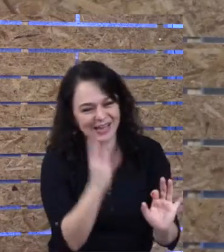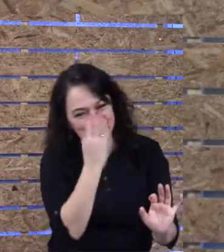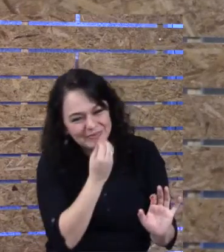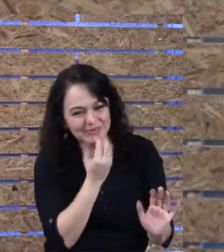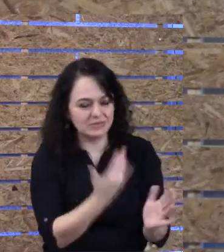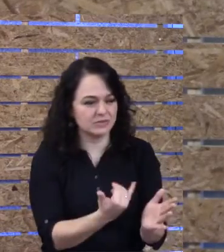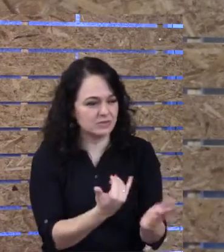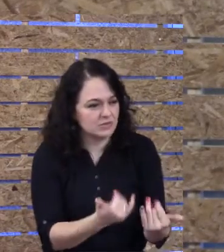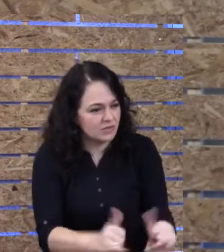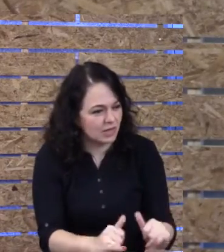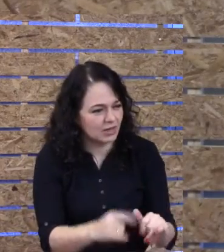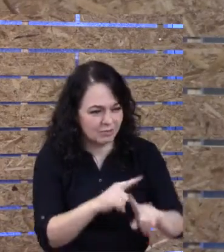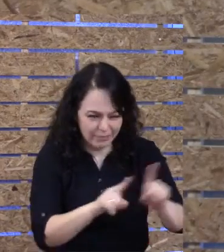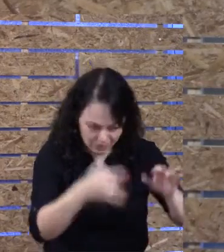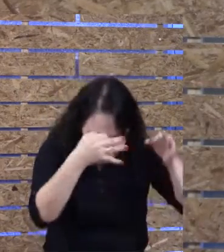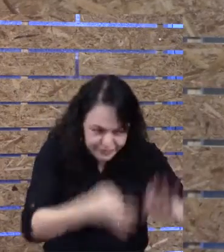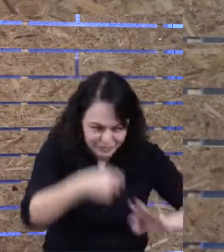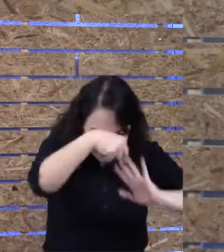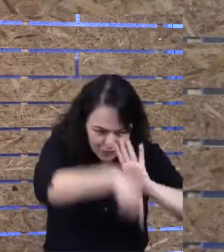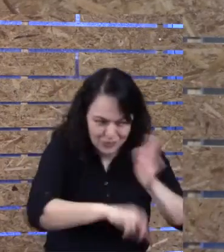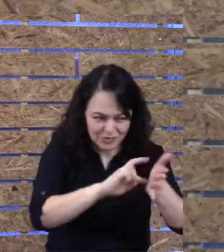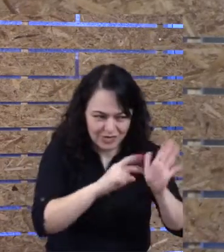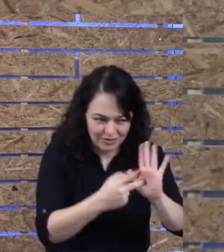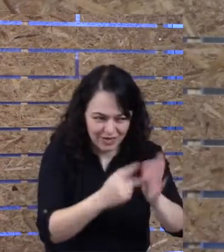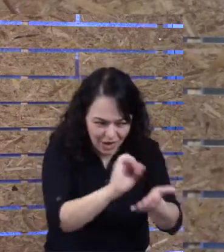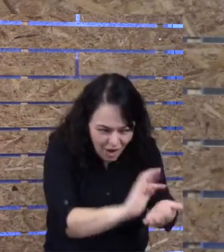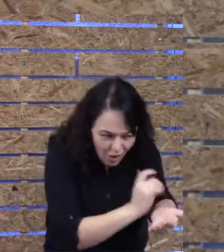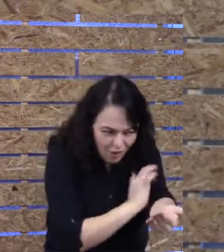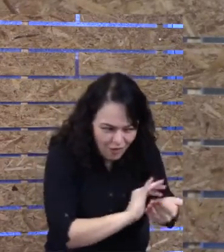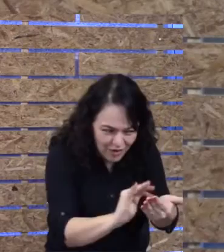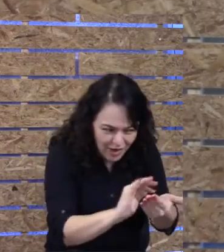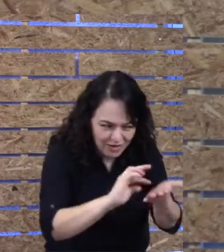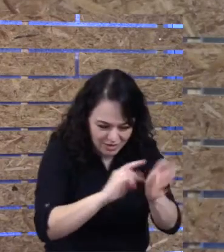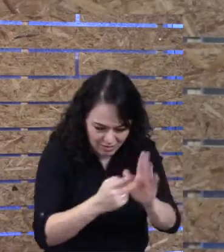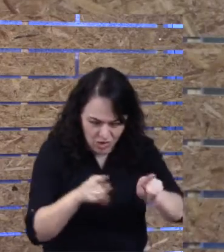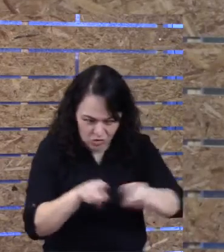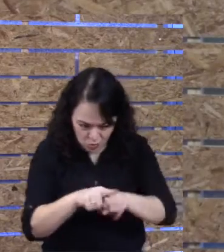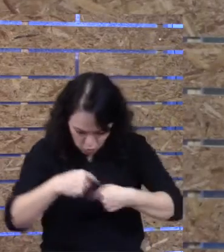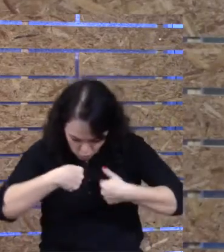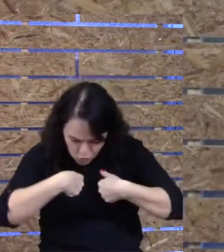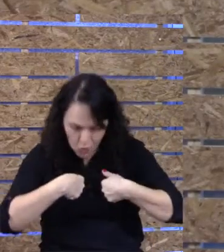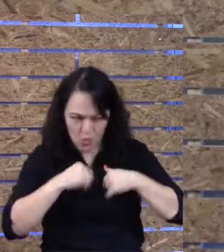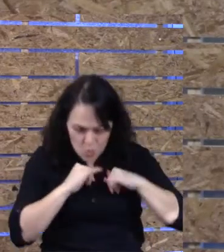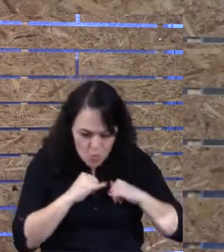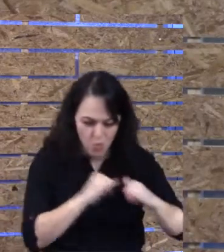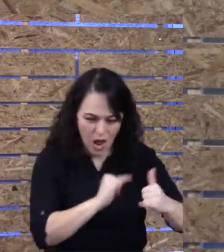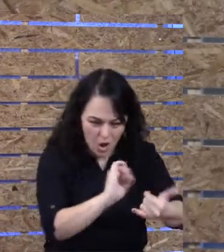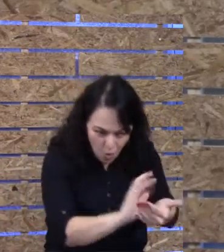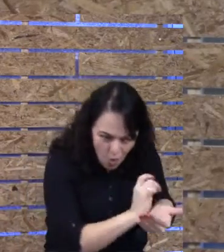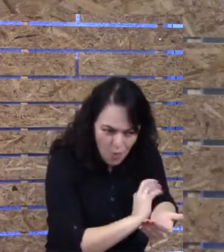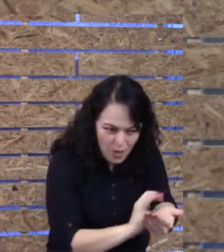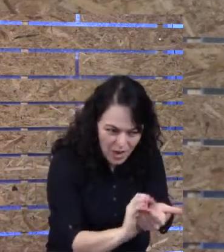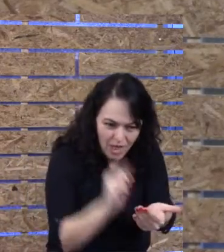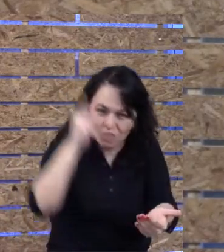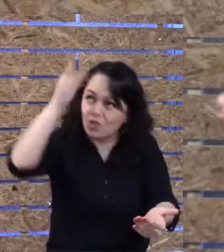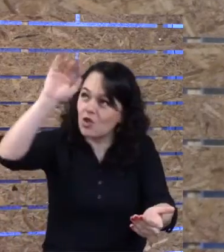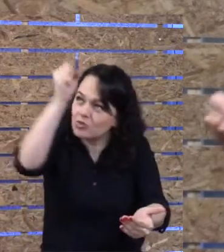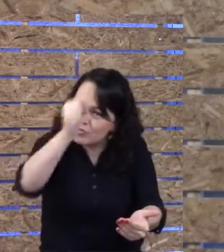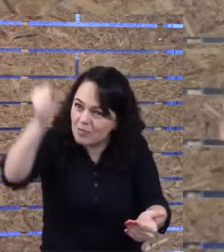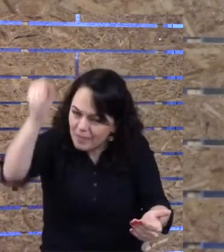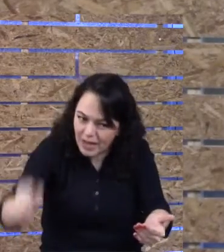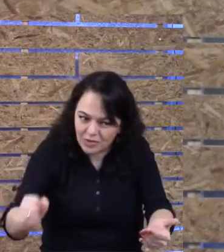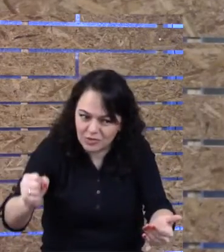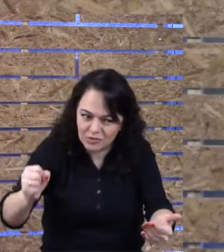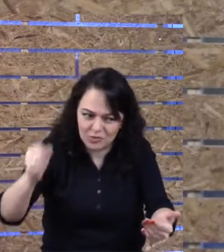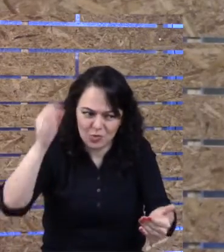salmo hasta tanto la palabra de Dios llegue a nosotros a hacernos esas preguntas de ¿qué está ocupando el